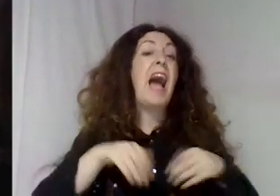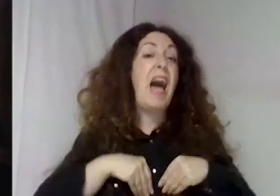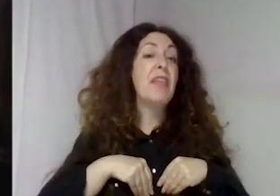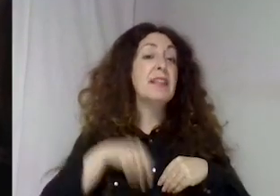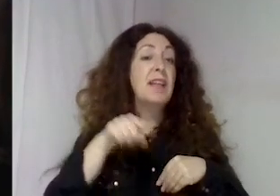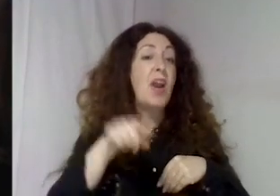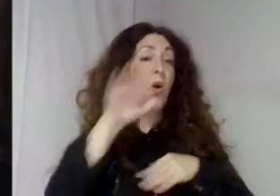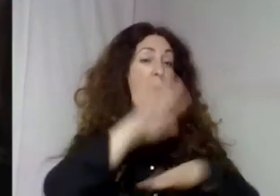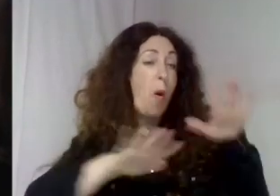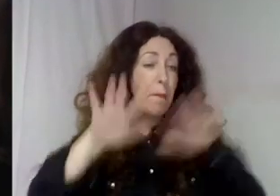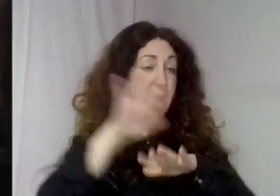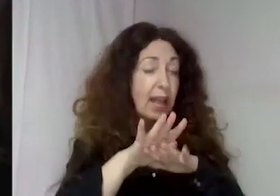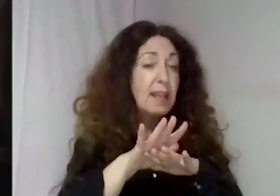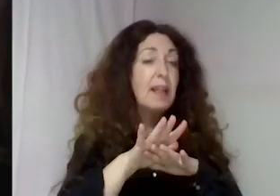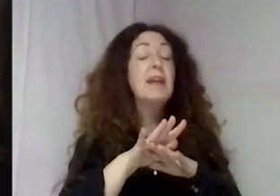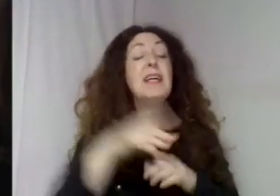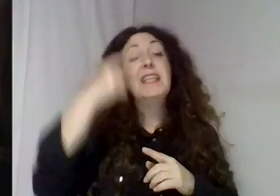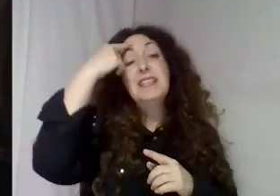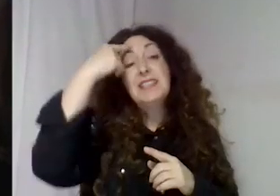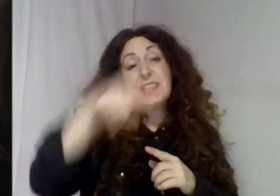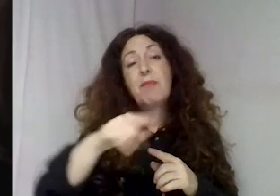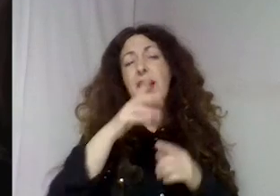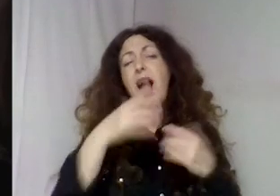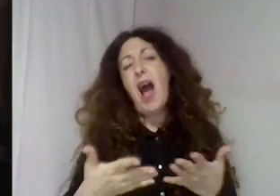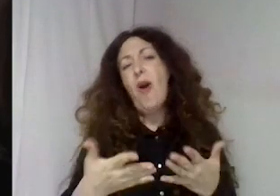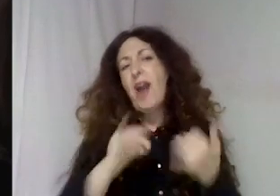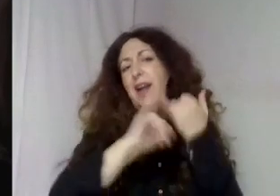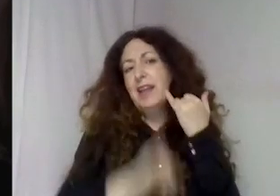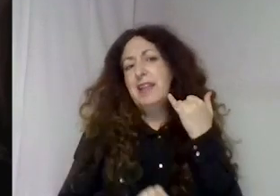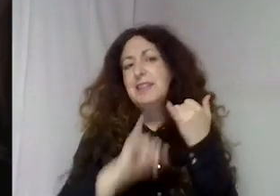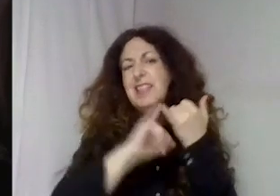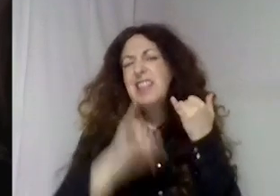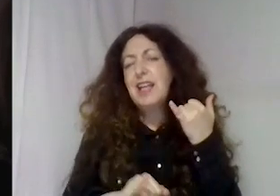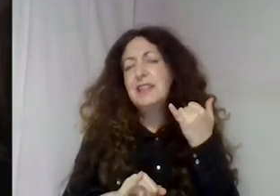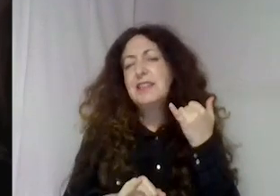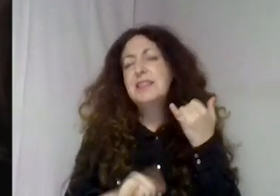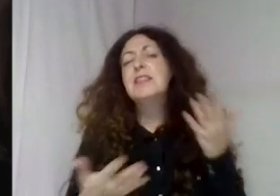en el sistema general de funcionamiento. A mí